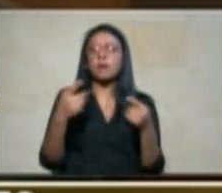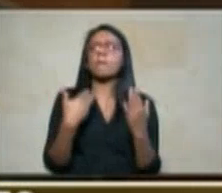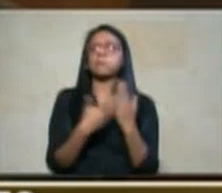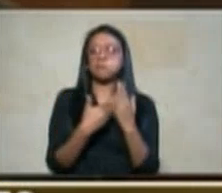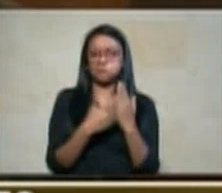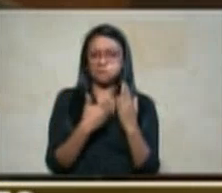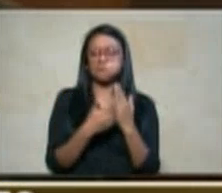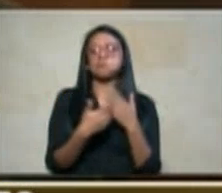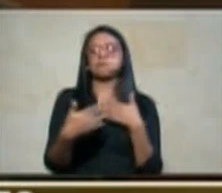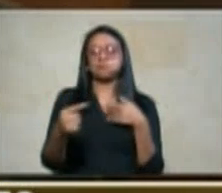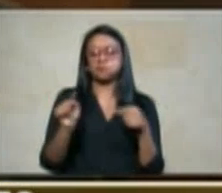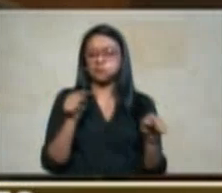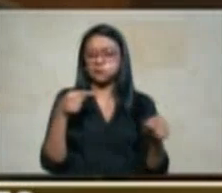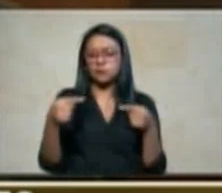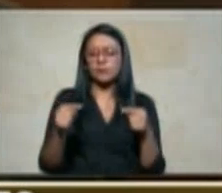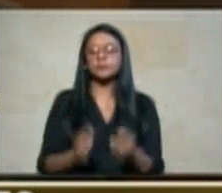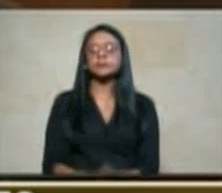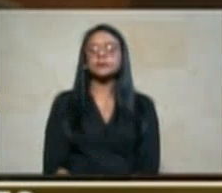pruebas.